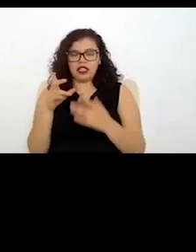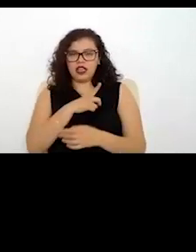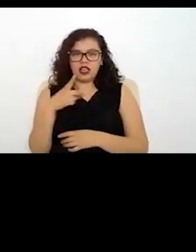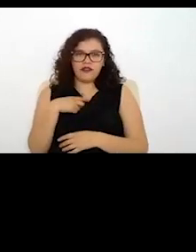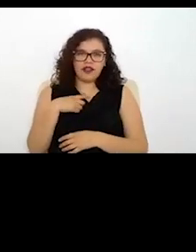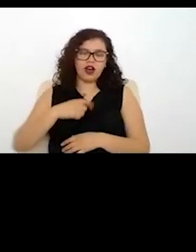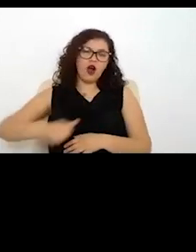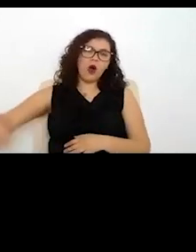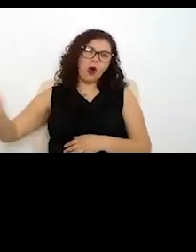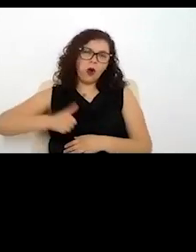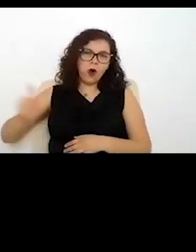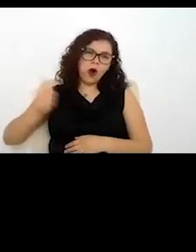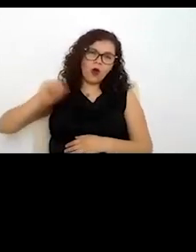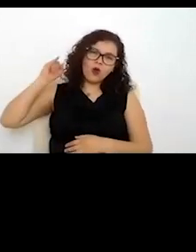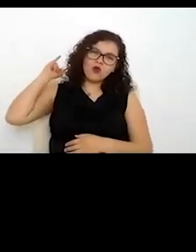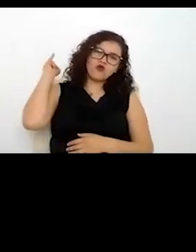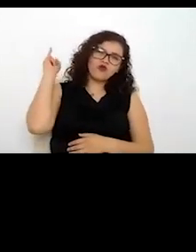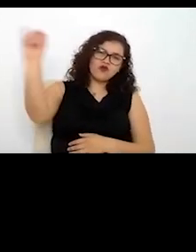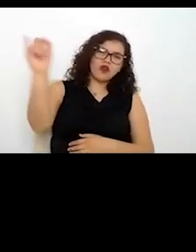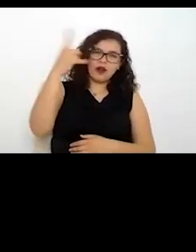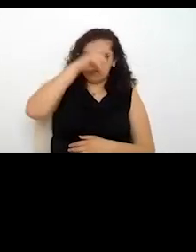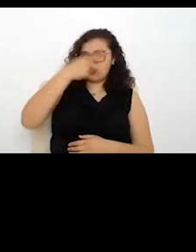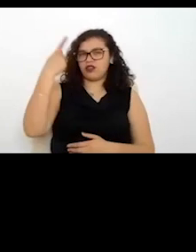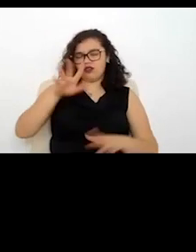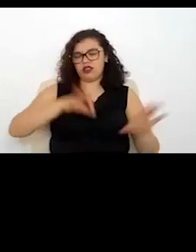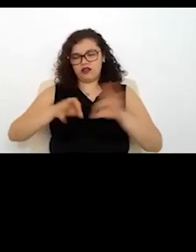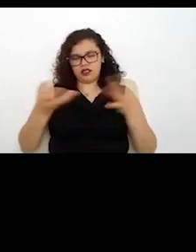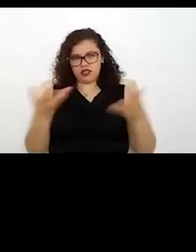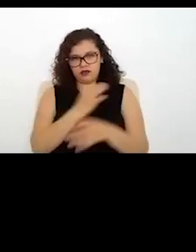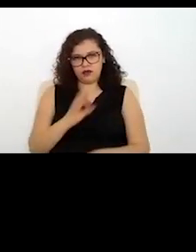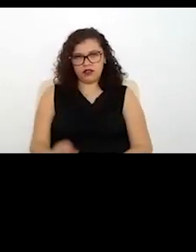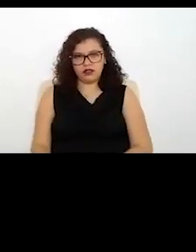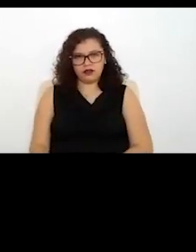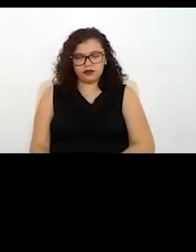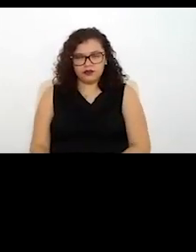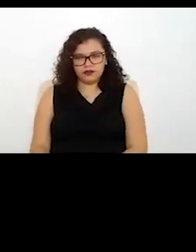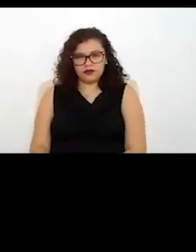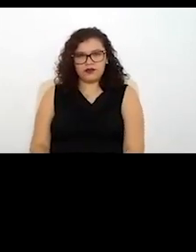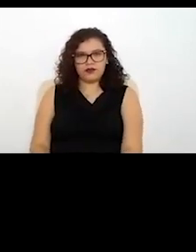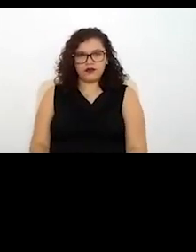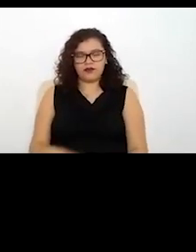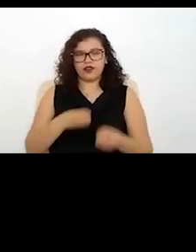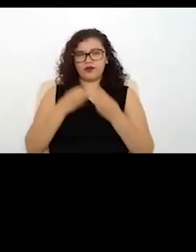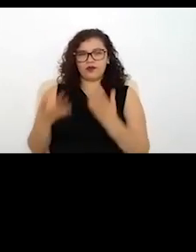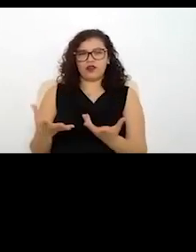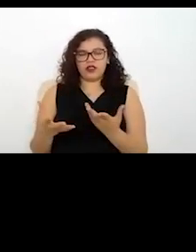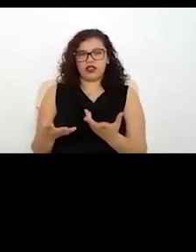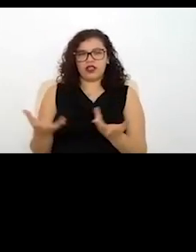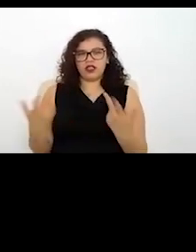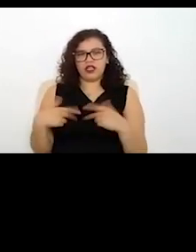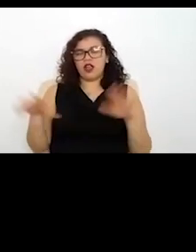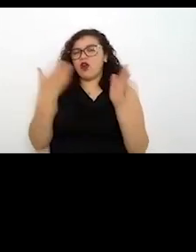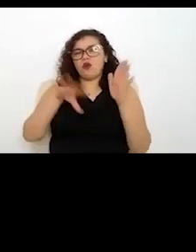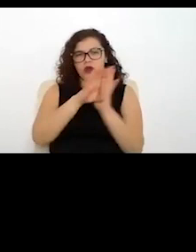lugares sumamente remotos para poder llevar a cabo sus funciones. Y en esos aspectos se les otorgaban algún tipo de habitaciones en las cuales